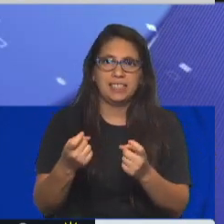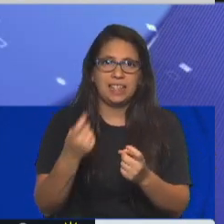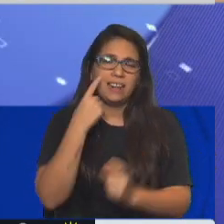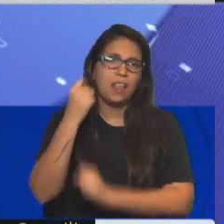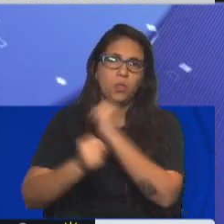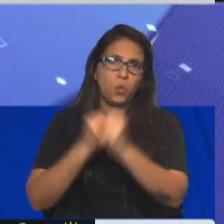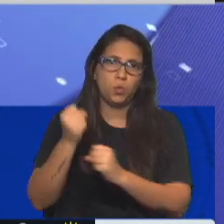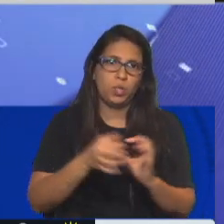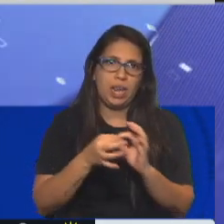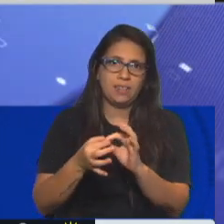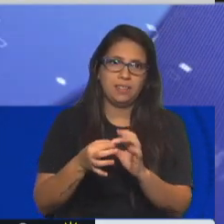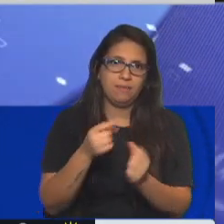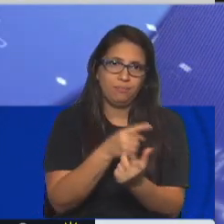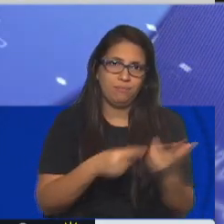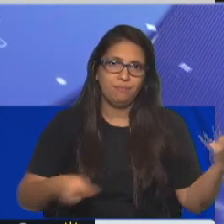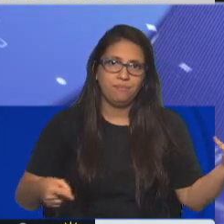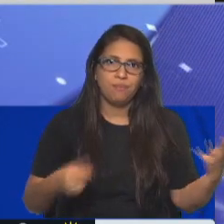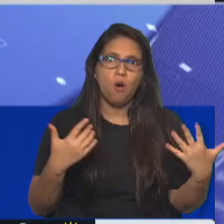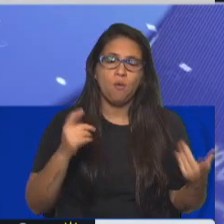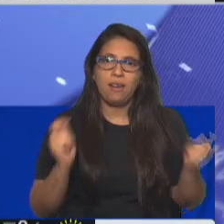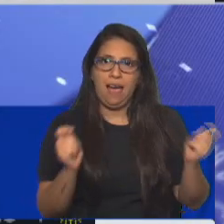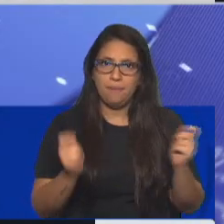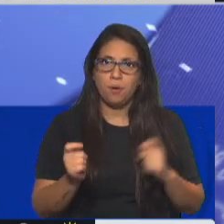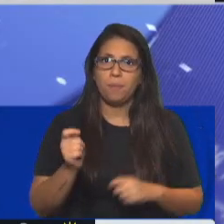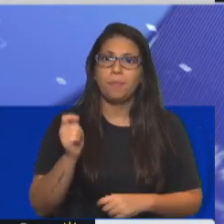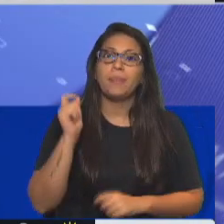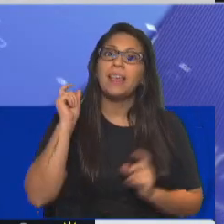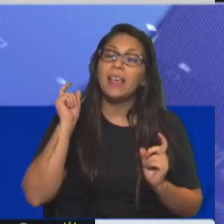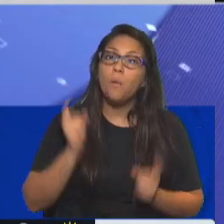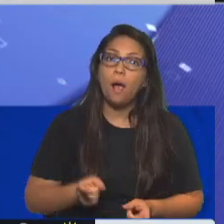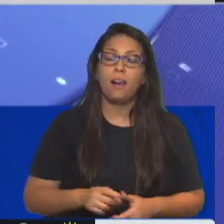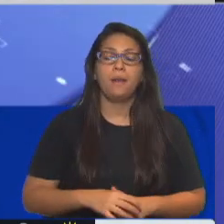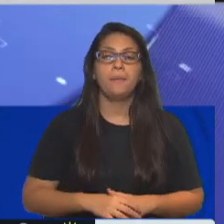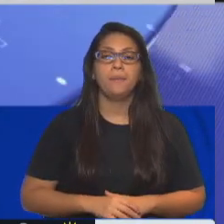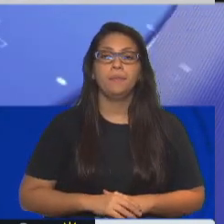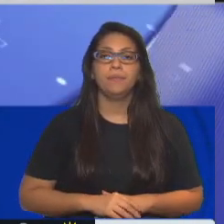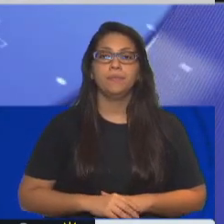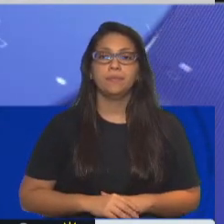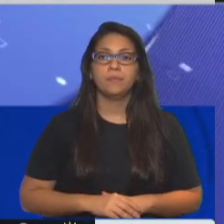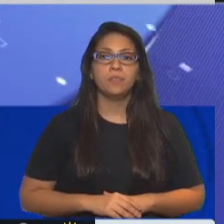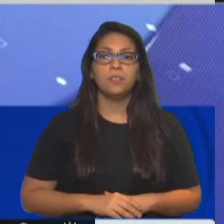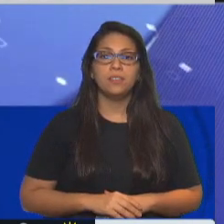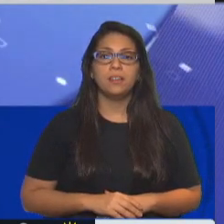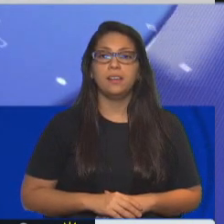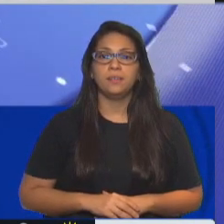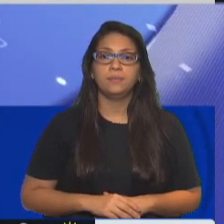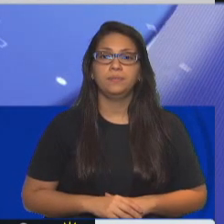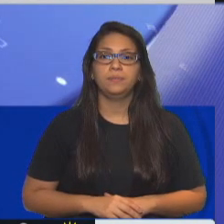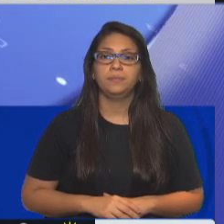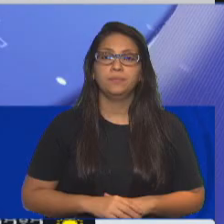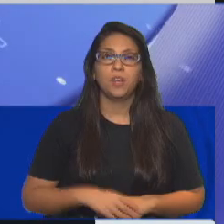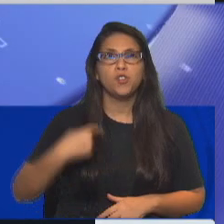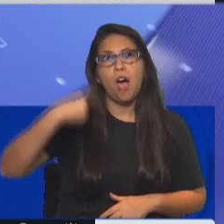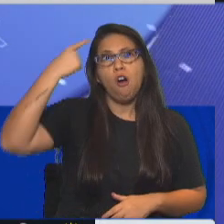industrias dependientes de estas importaciones. De todas maneras, dado que lo pienso en este momento, ¿no?